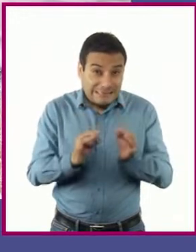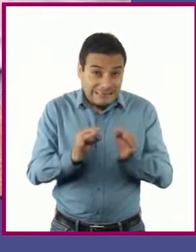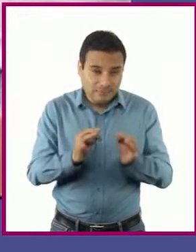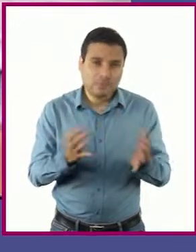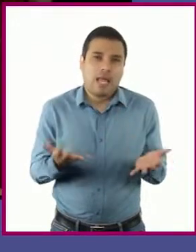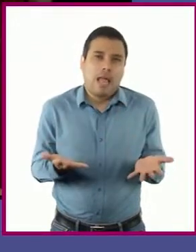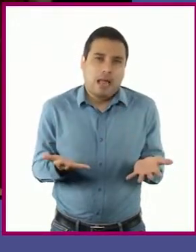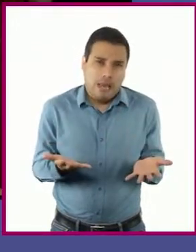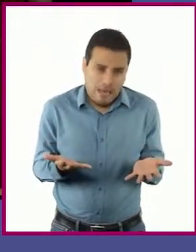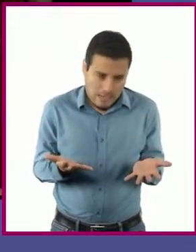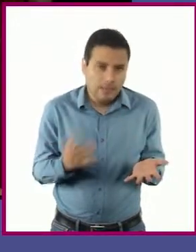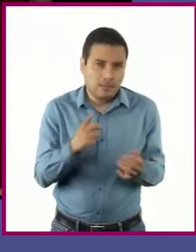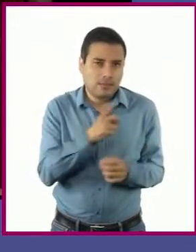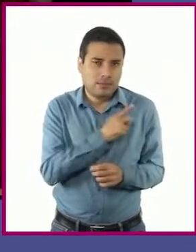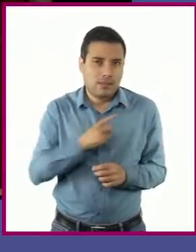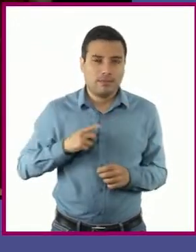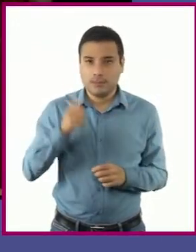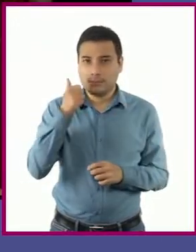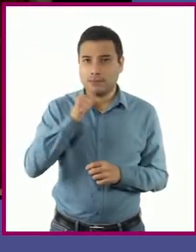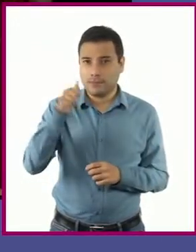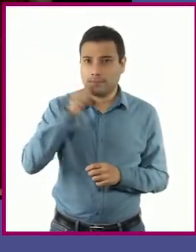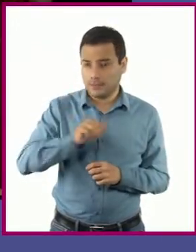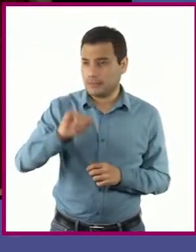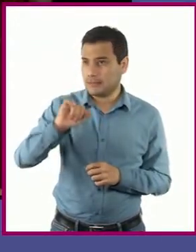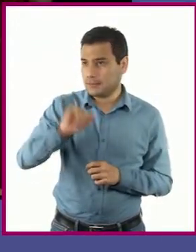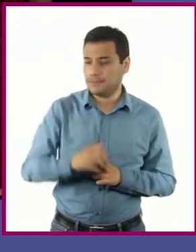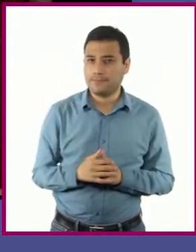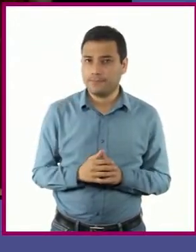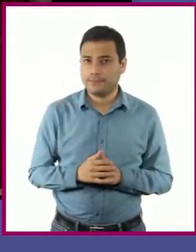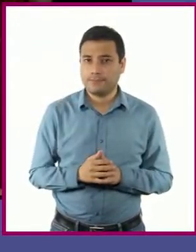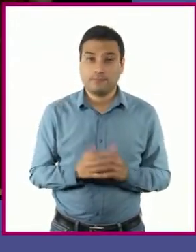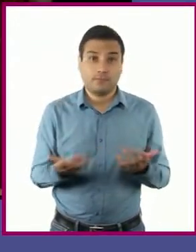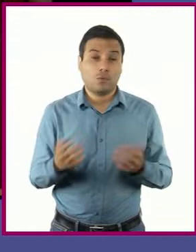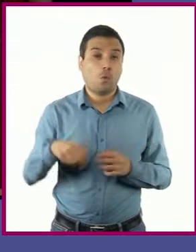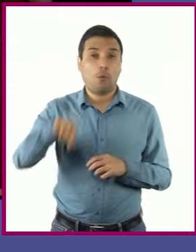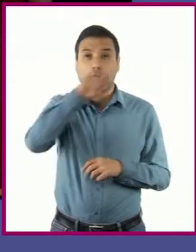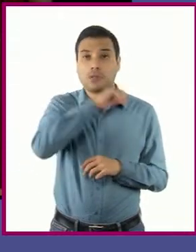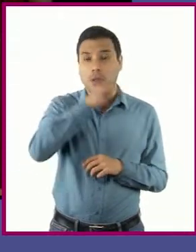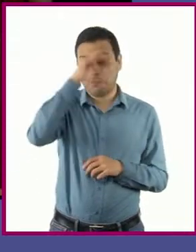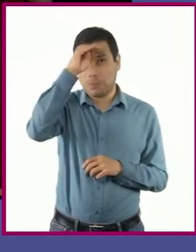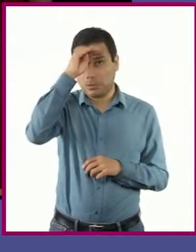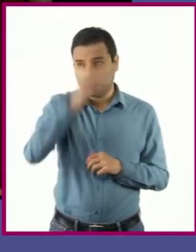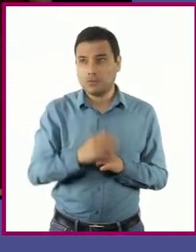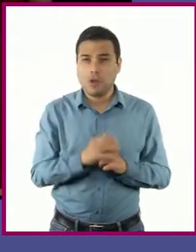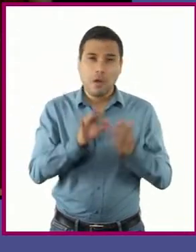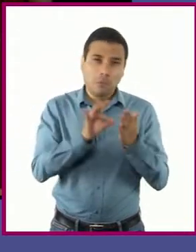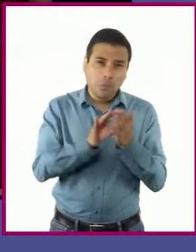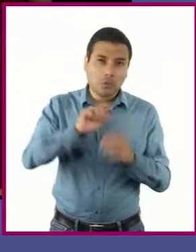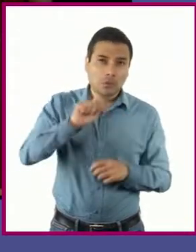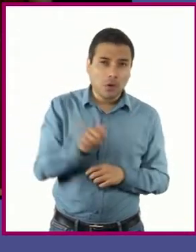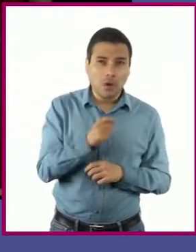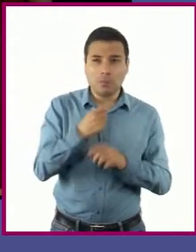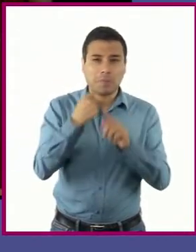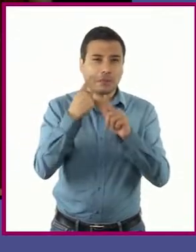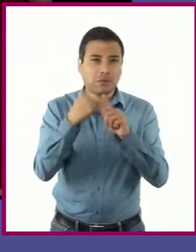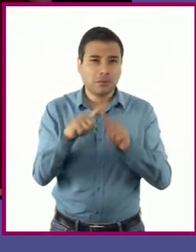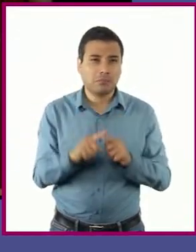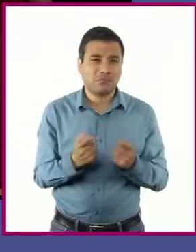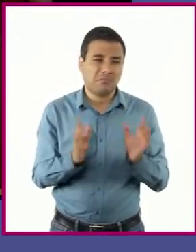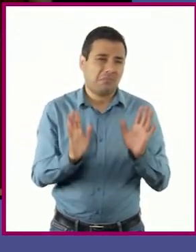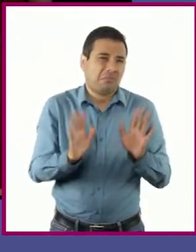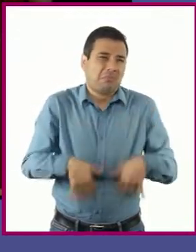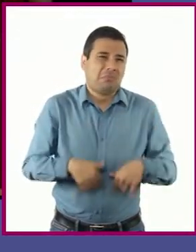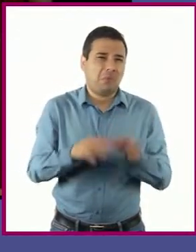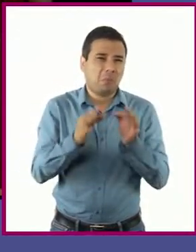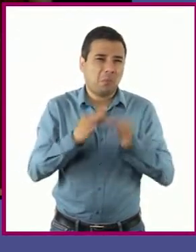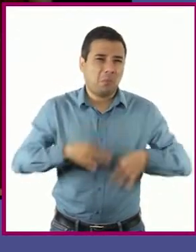escrito. Muy cierto, Cervantes. No podemos restarle importancia a la buena ortografía si tenemos en cuenta que muchas